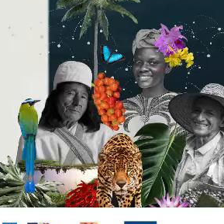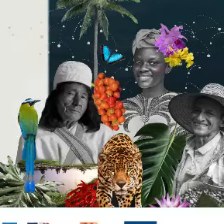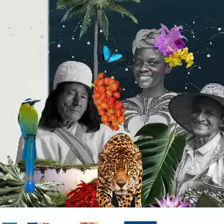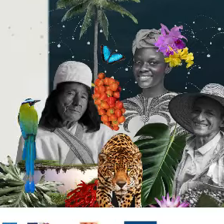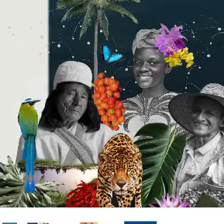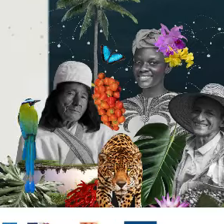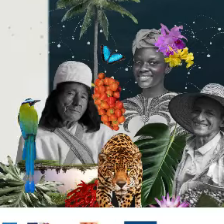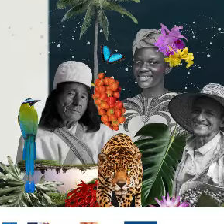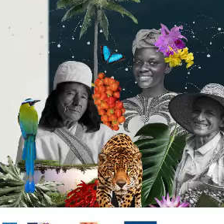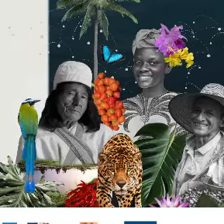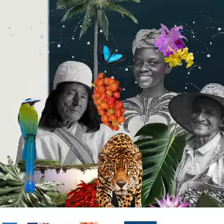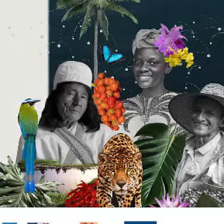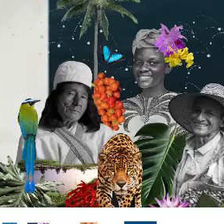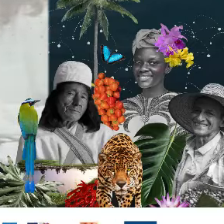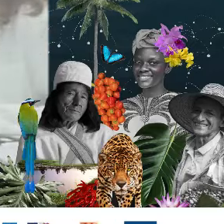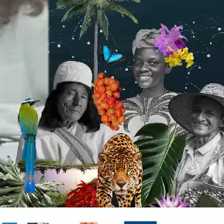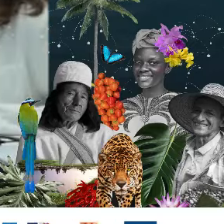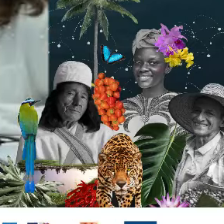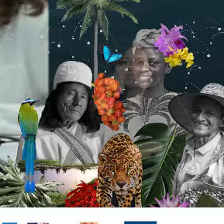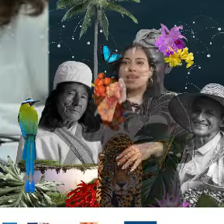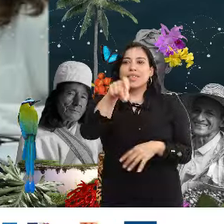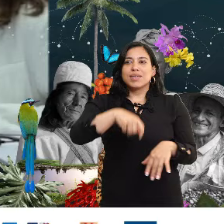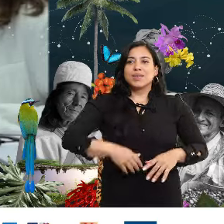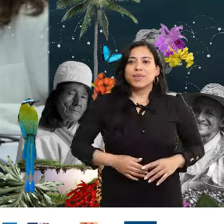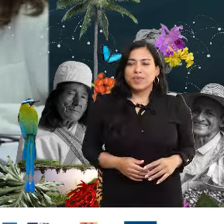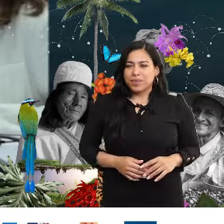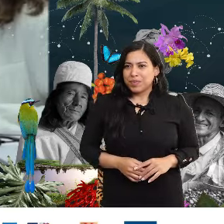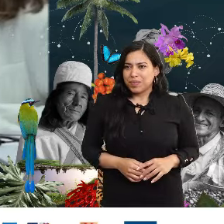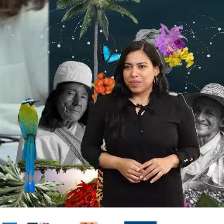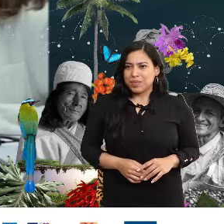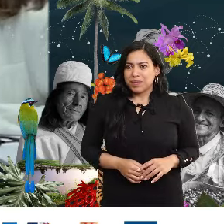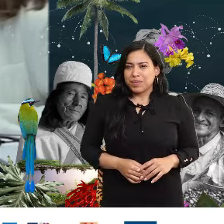por la COP16.